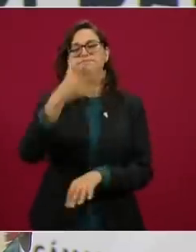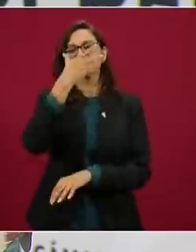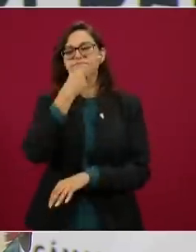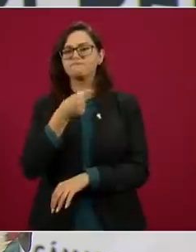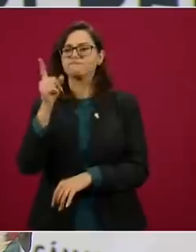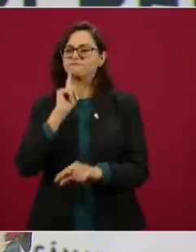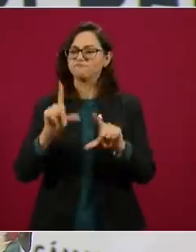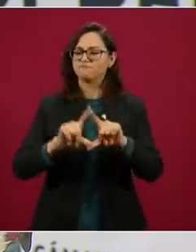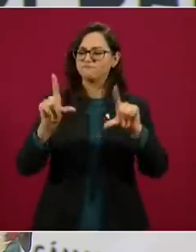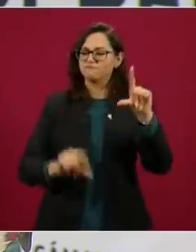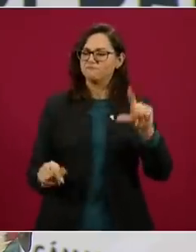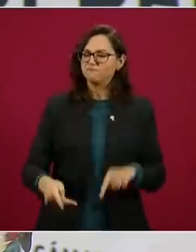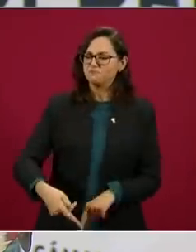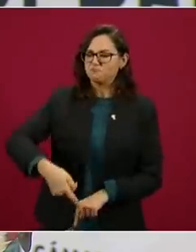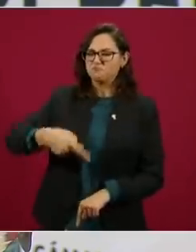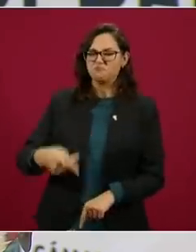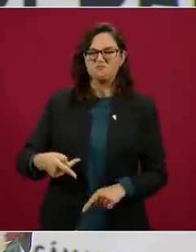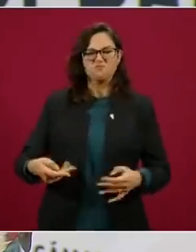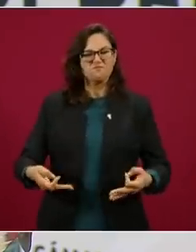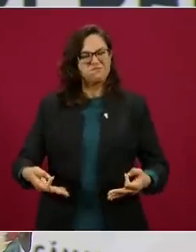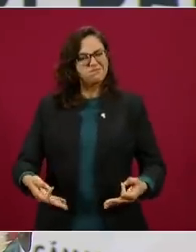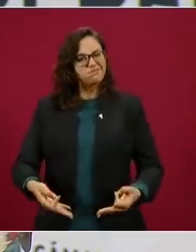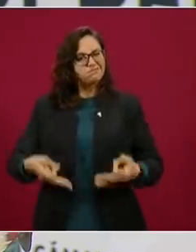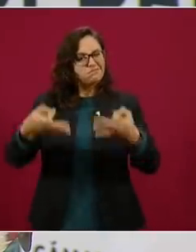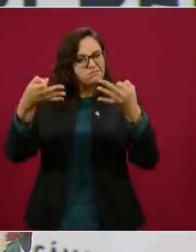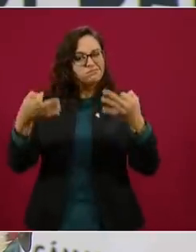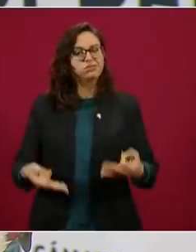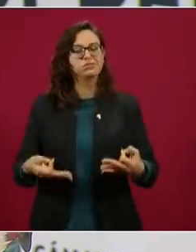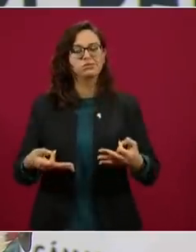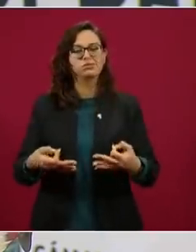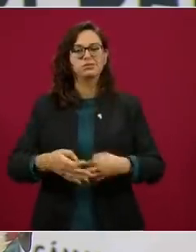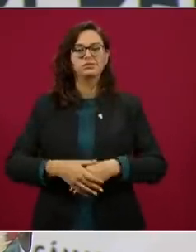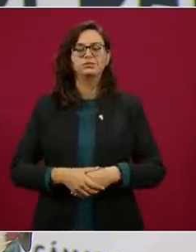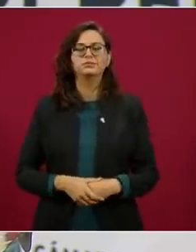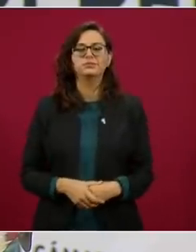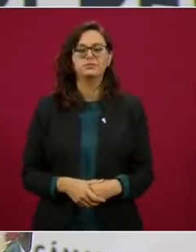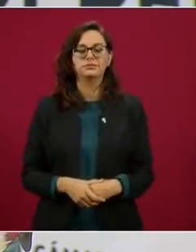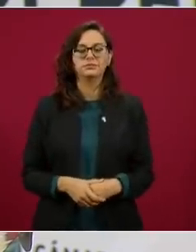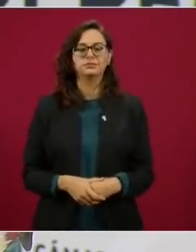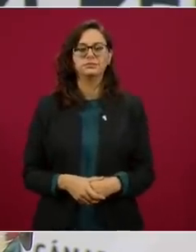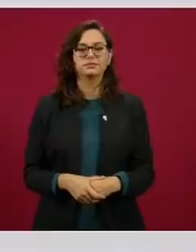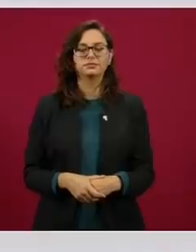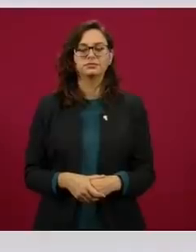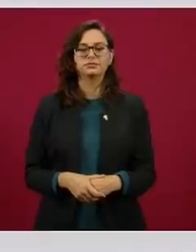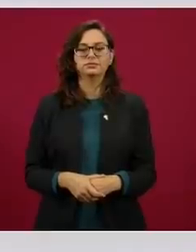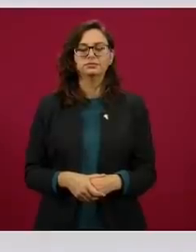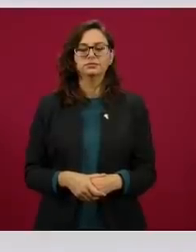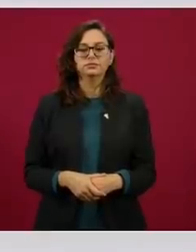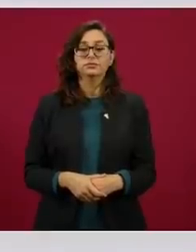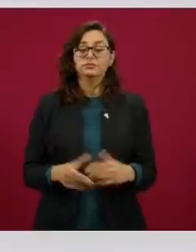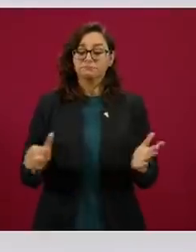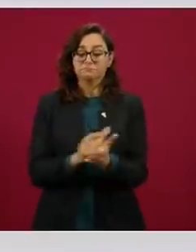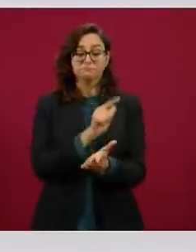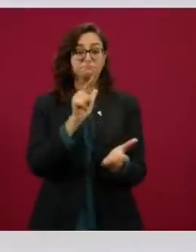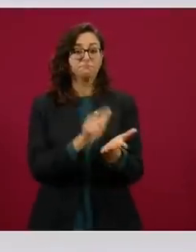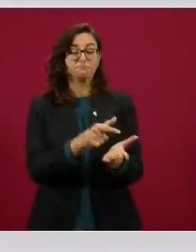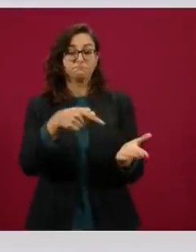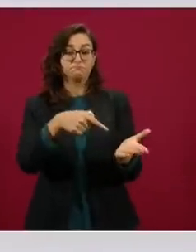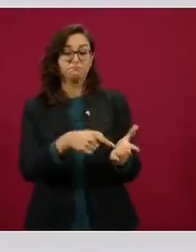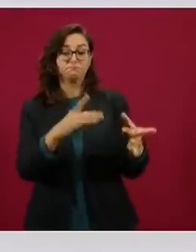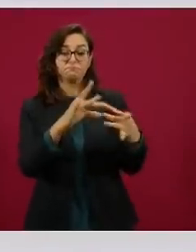de excelencia la decisión de premiar como dice la ley